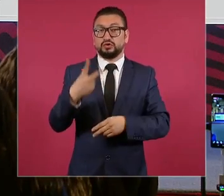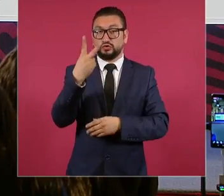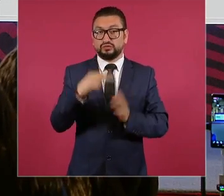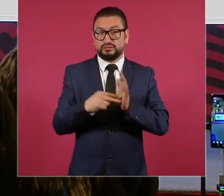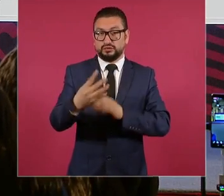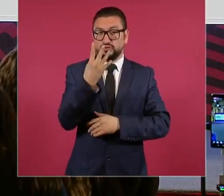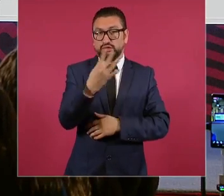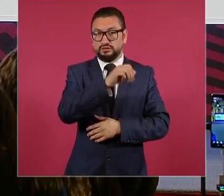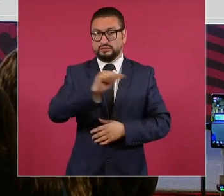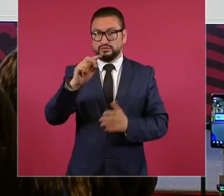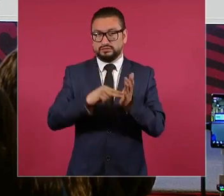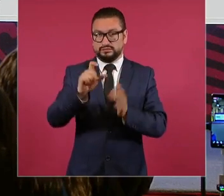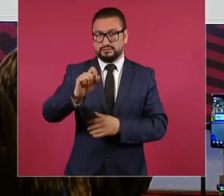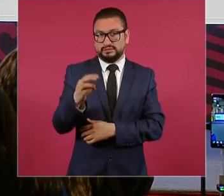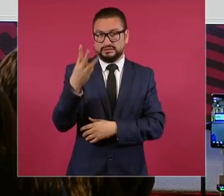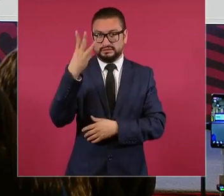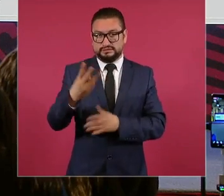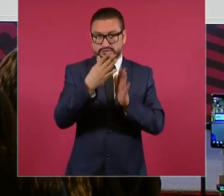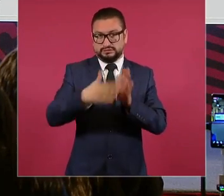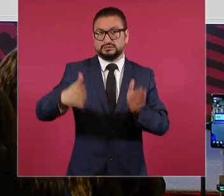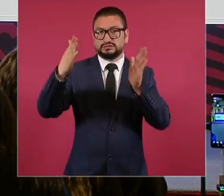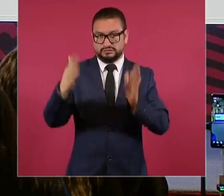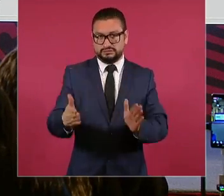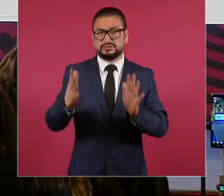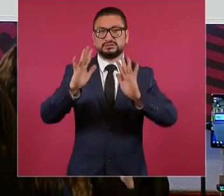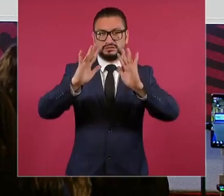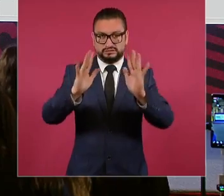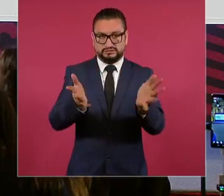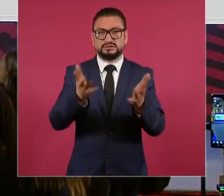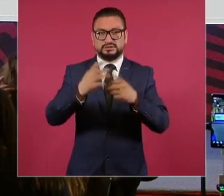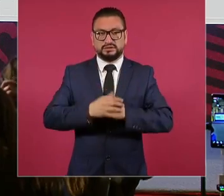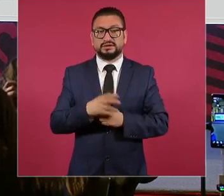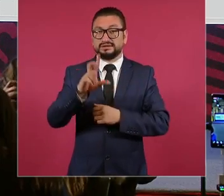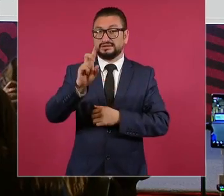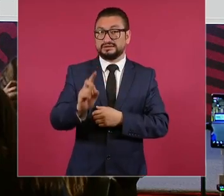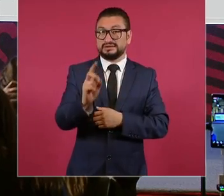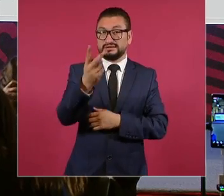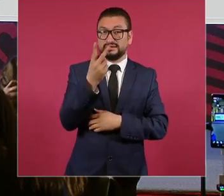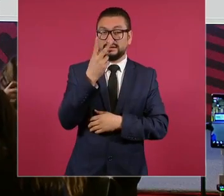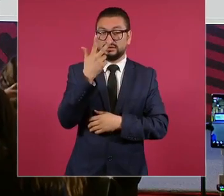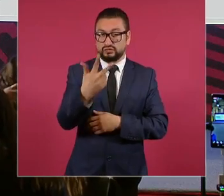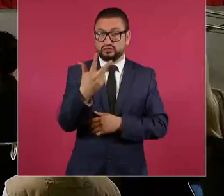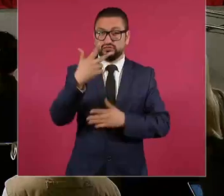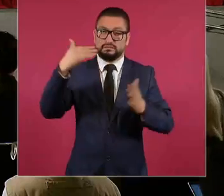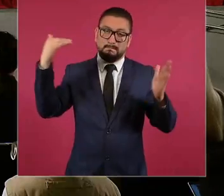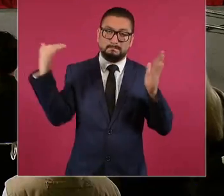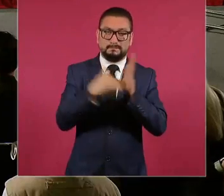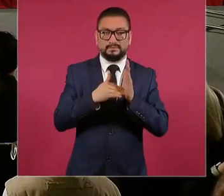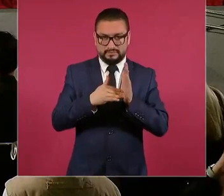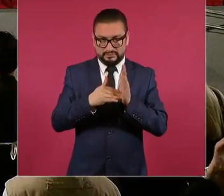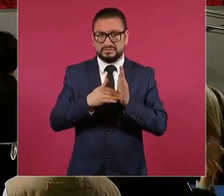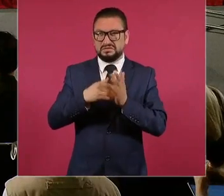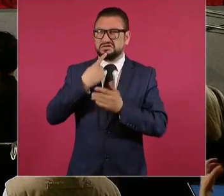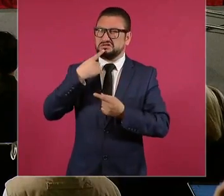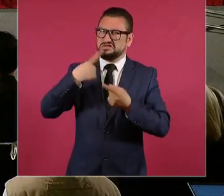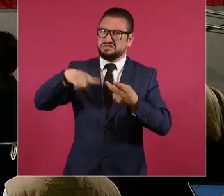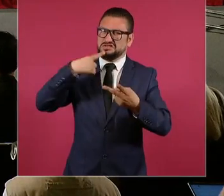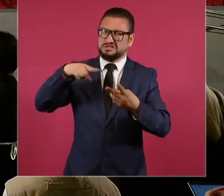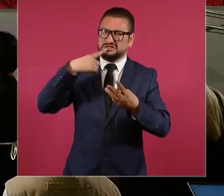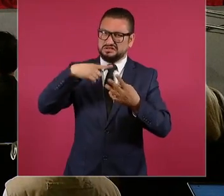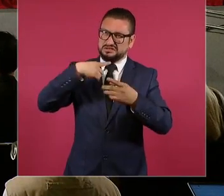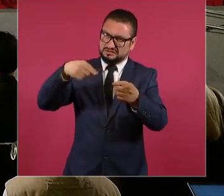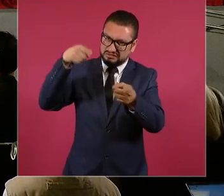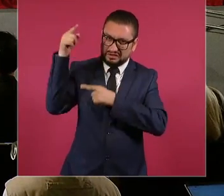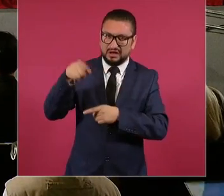2023 se presentaron o se han presentado 38 mil quejas contra funcionarios